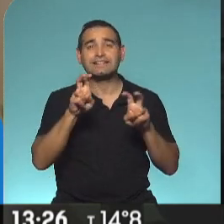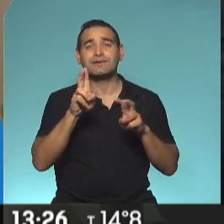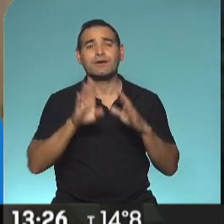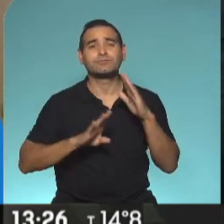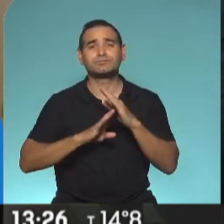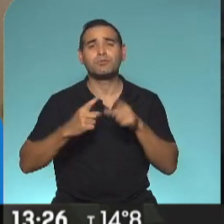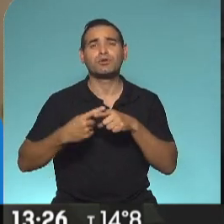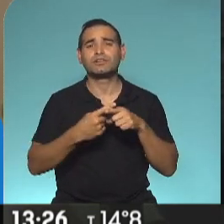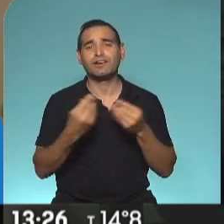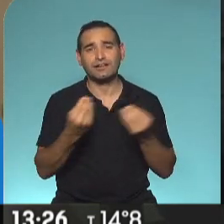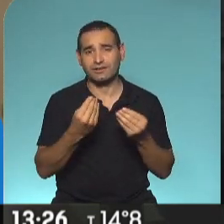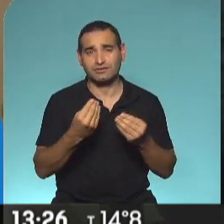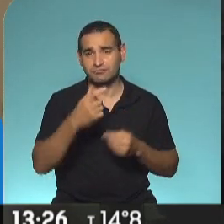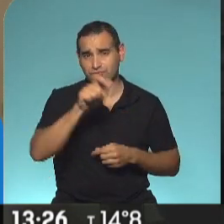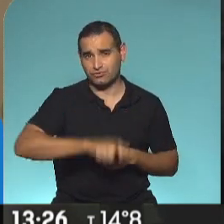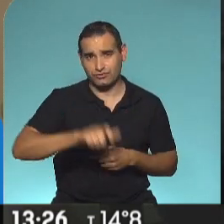de la política es el hombre.